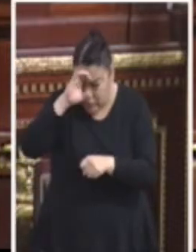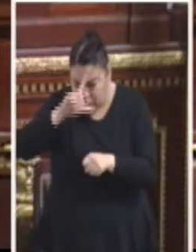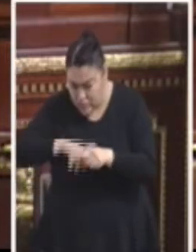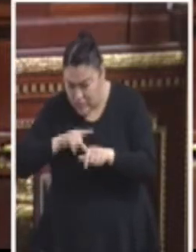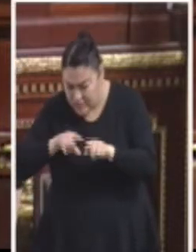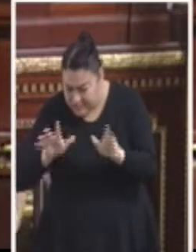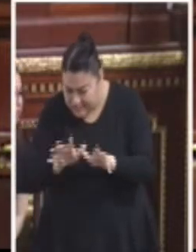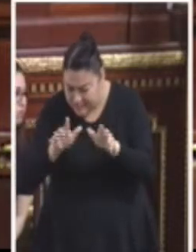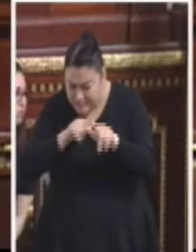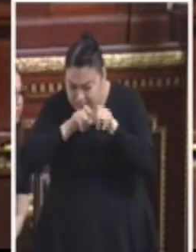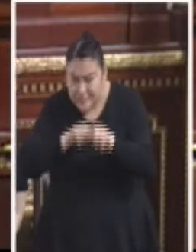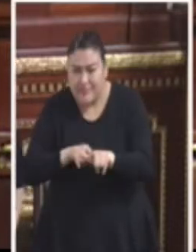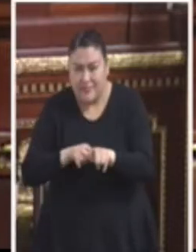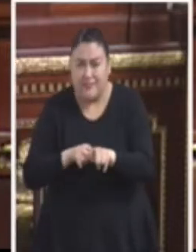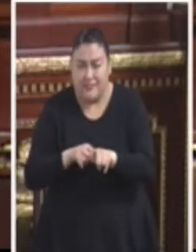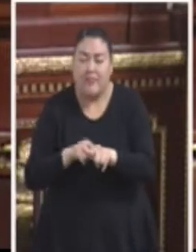culturales